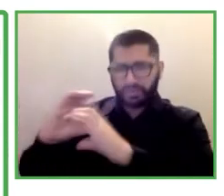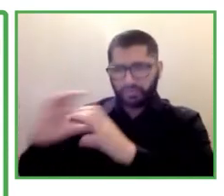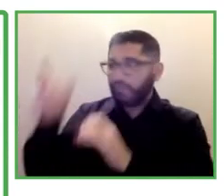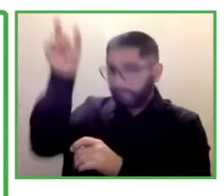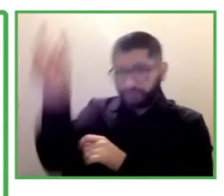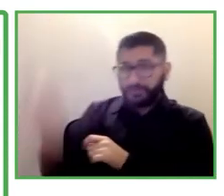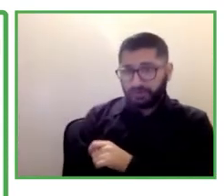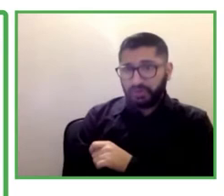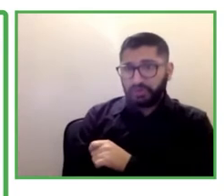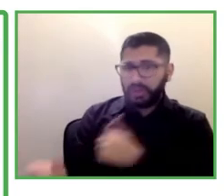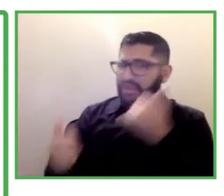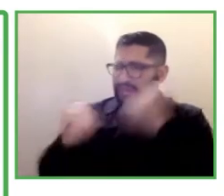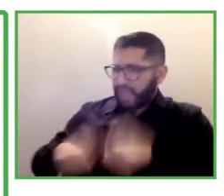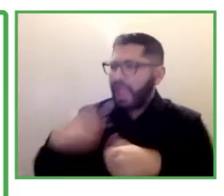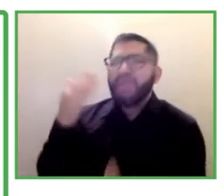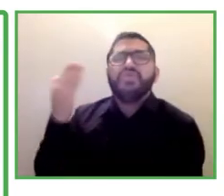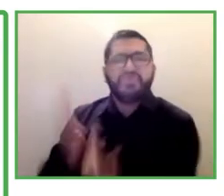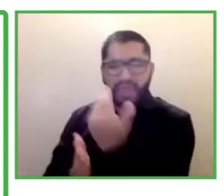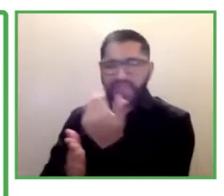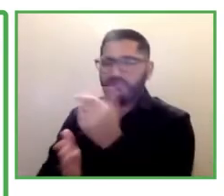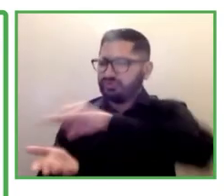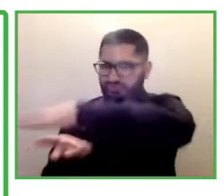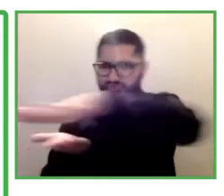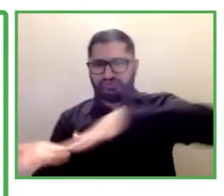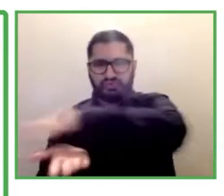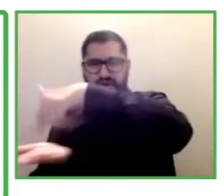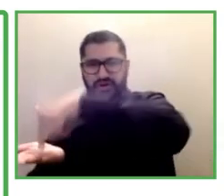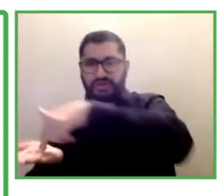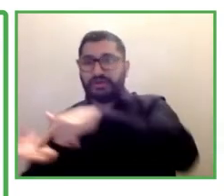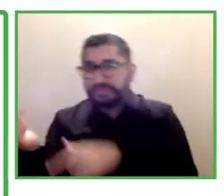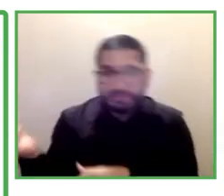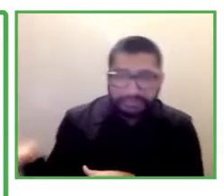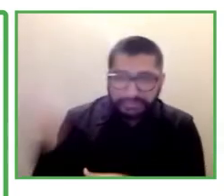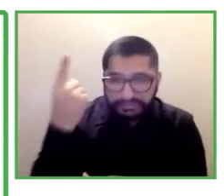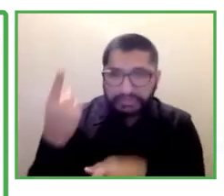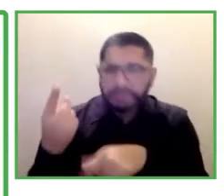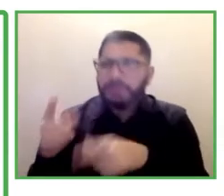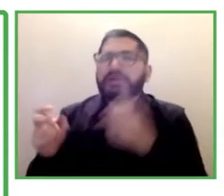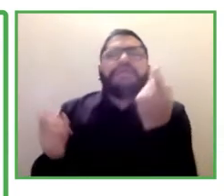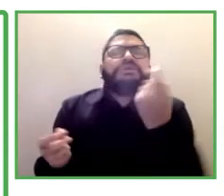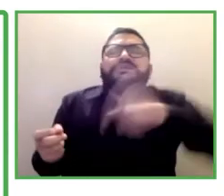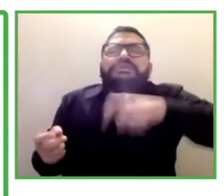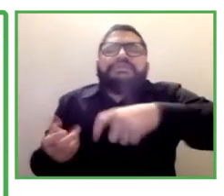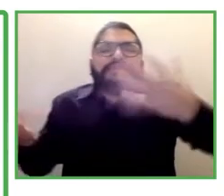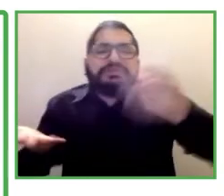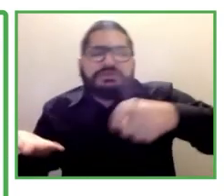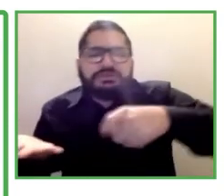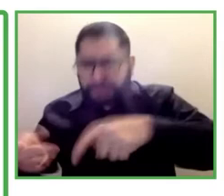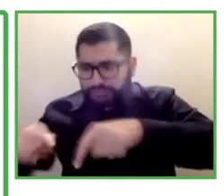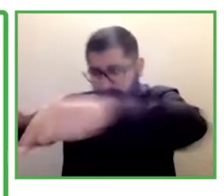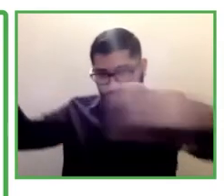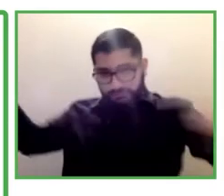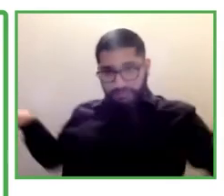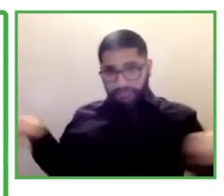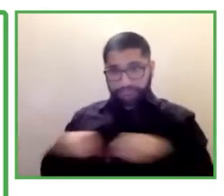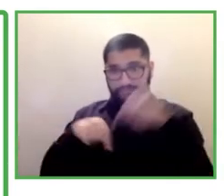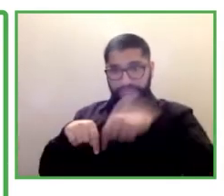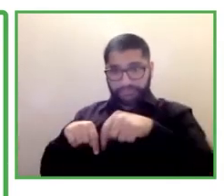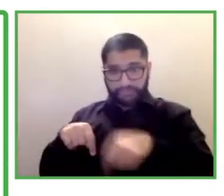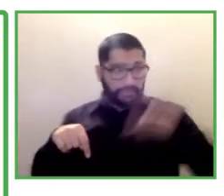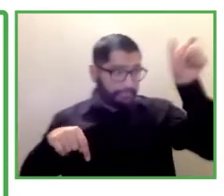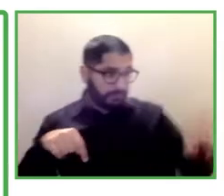lo que se necesita para que este sea accesible para la persona. No todas las discapacidades necesitan las